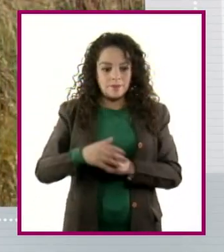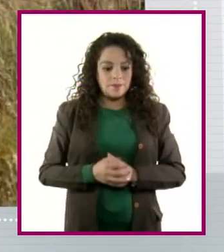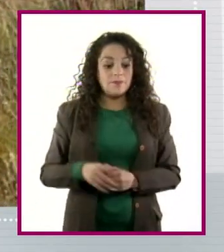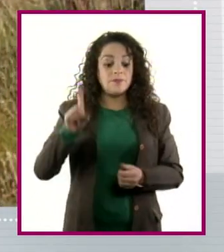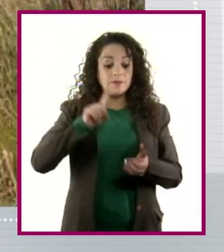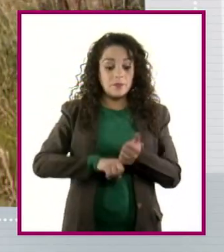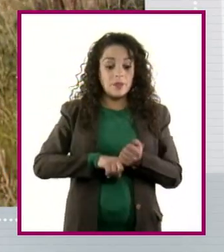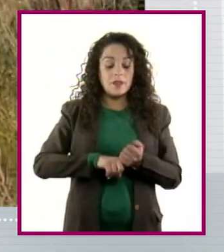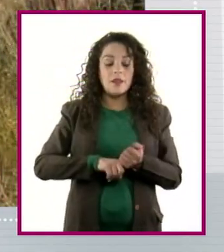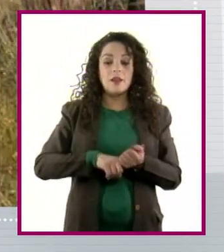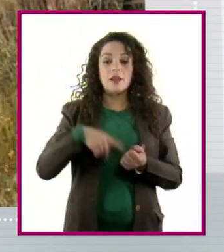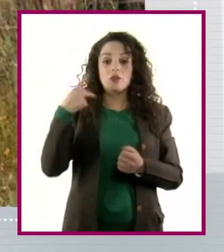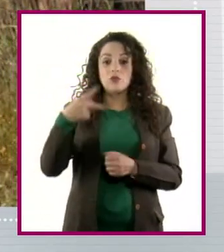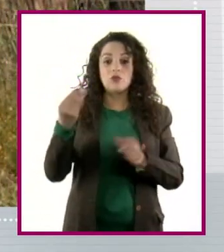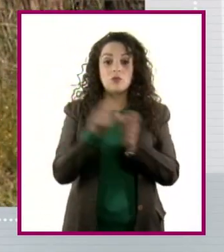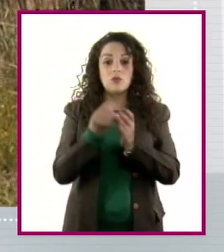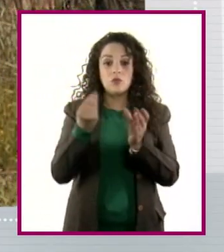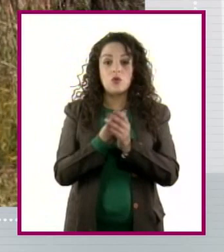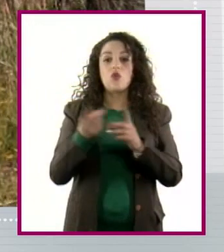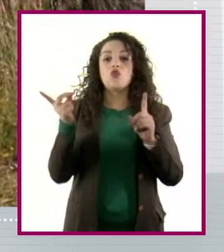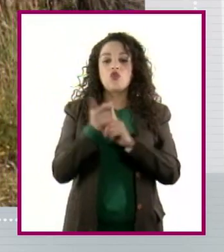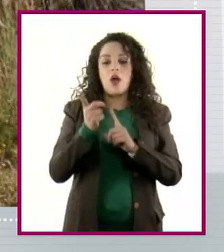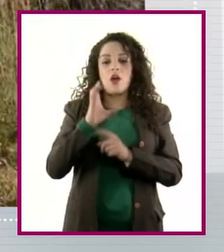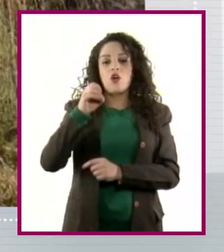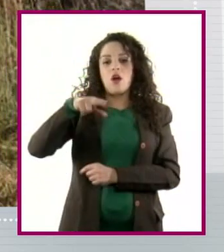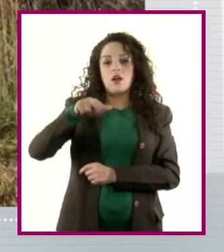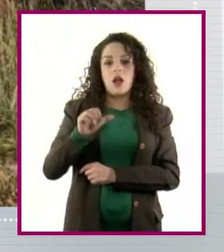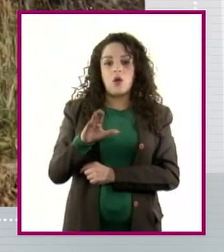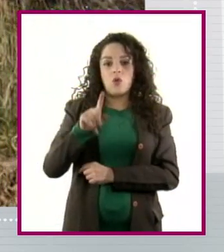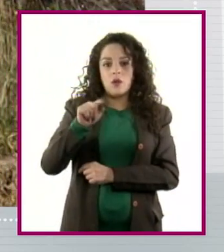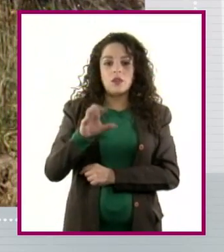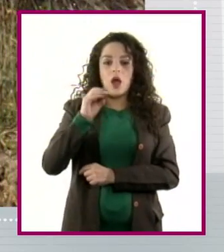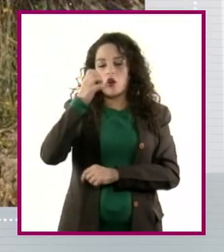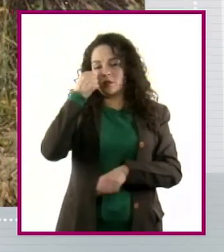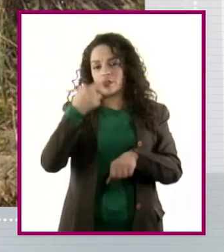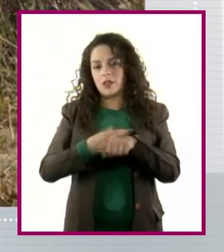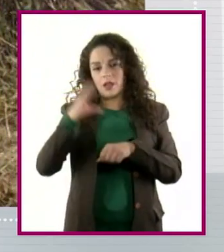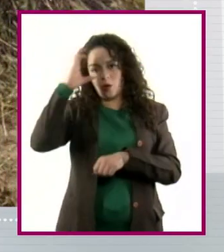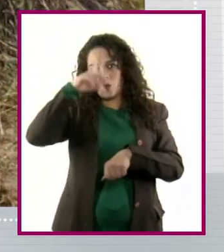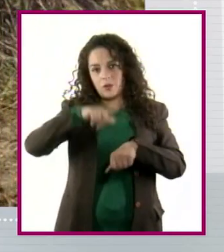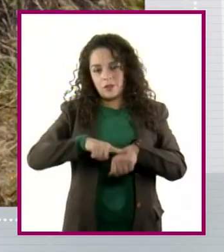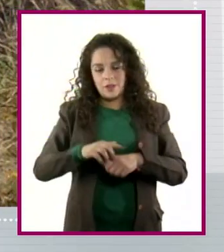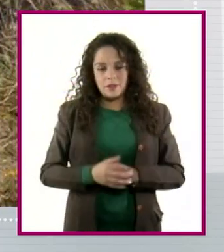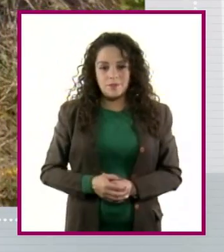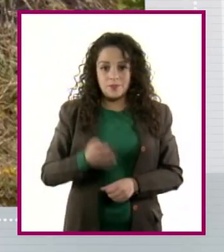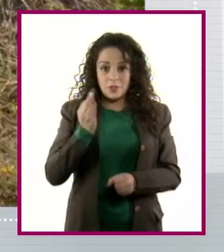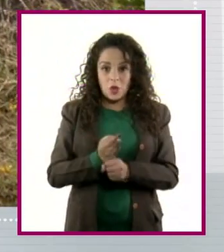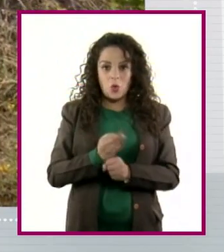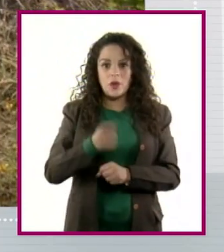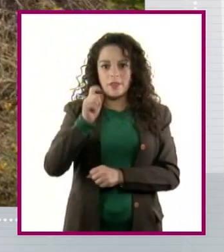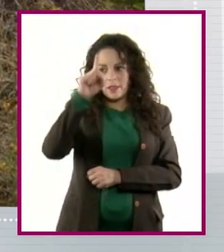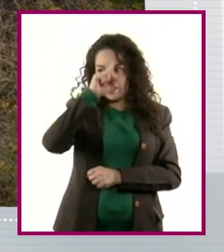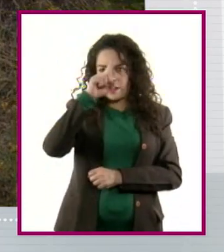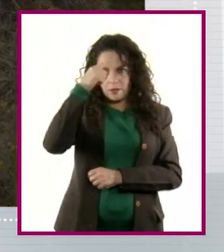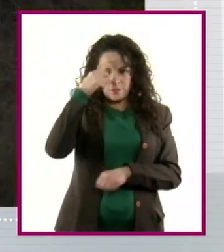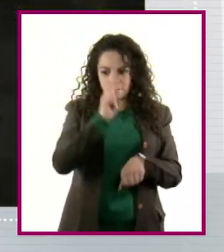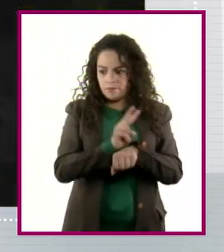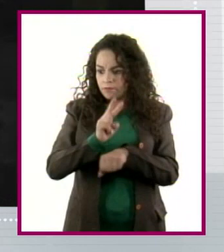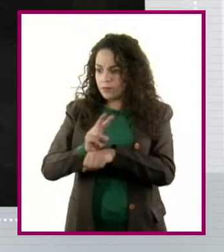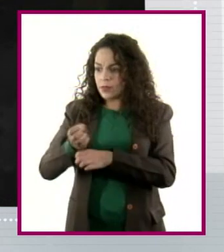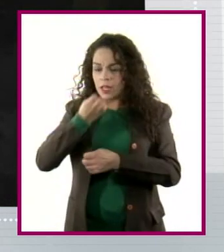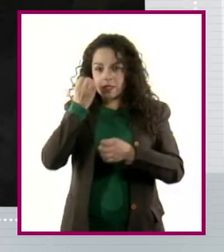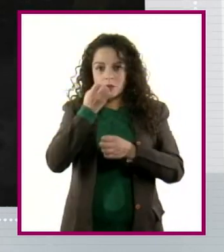del patrimonio cultural en Conaculta, hoy Secretaría de Cultura. En la actualidad se desempeña como asesor de supervisión escolar de